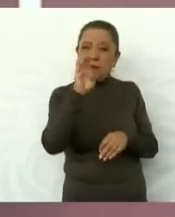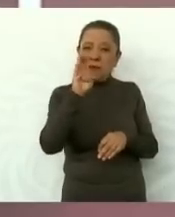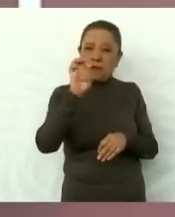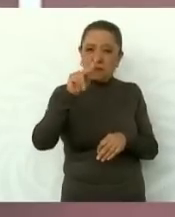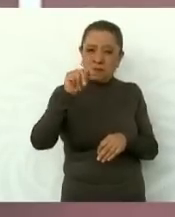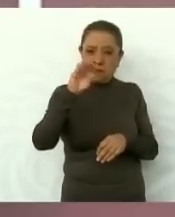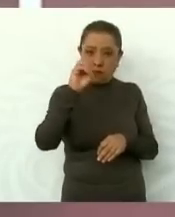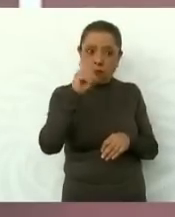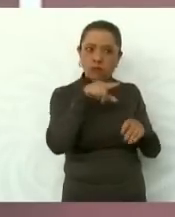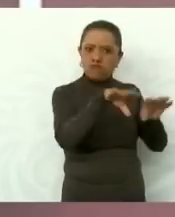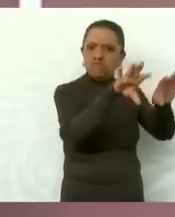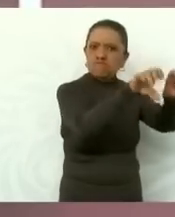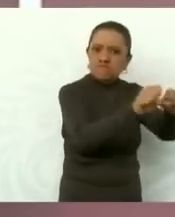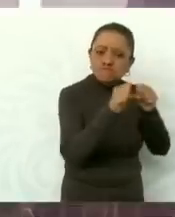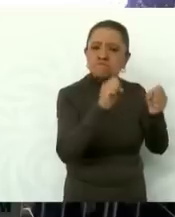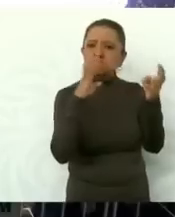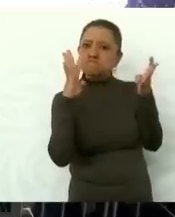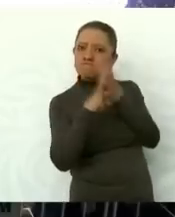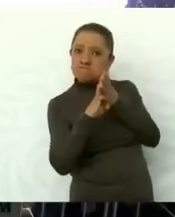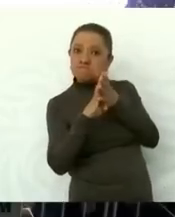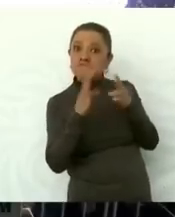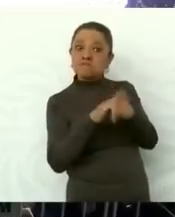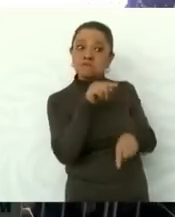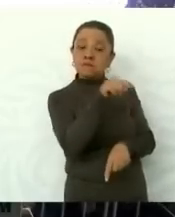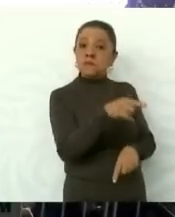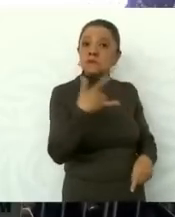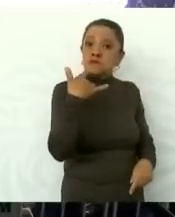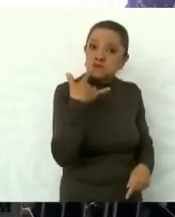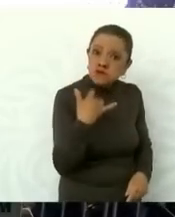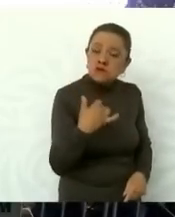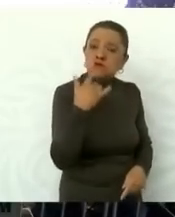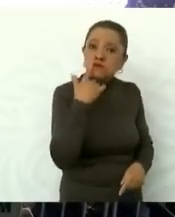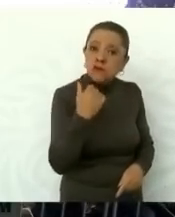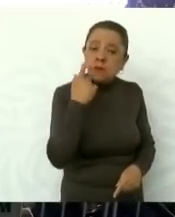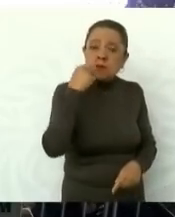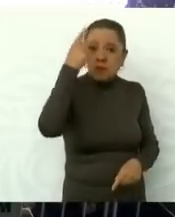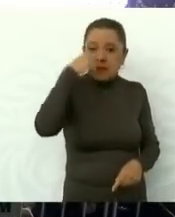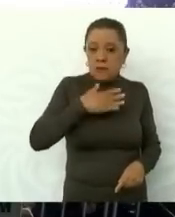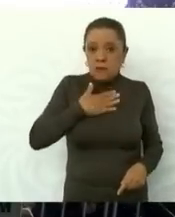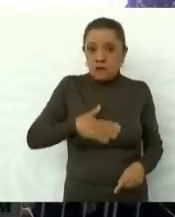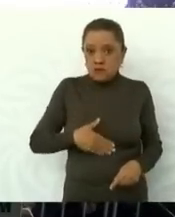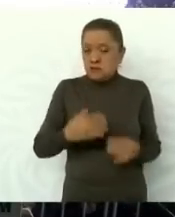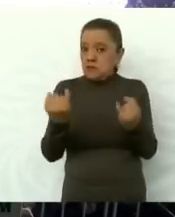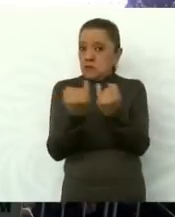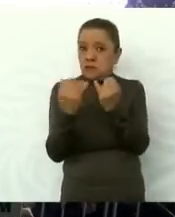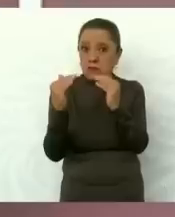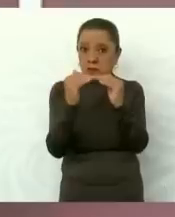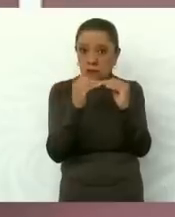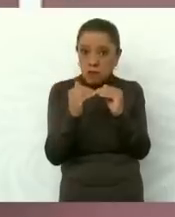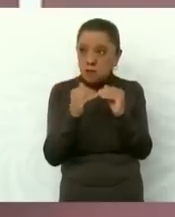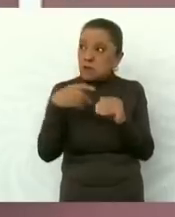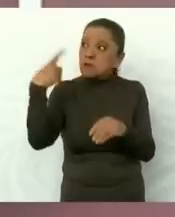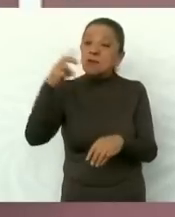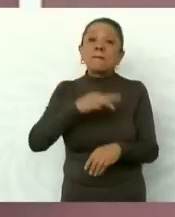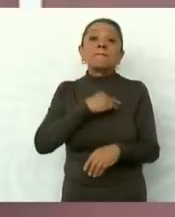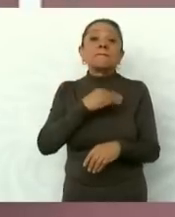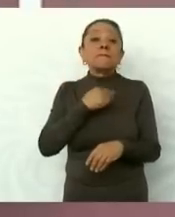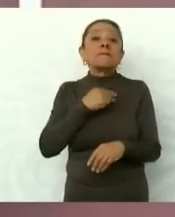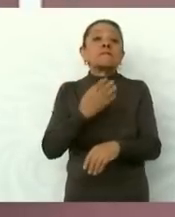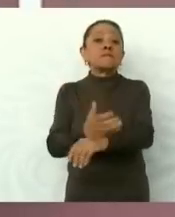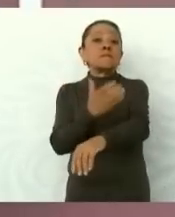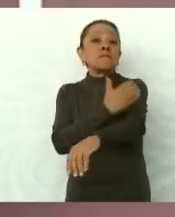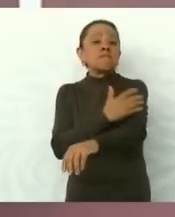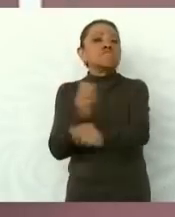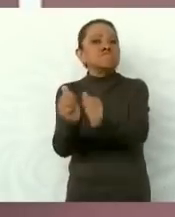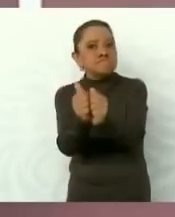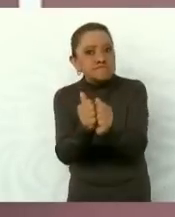justicia, por la igualdad, y Margarita lo acompañó muchísimo y estuvo dedicada al trabajo de su